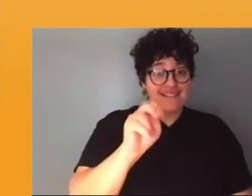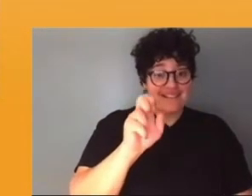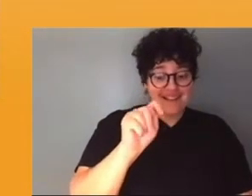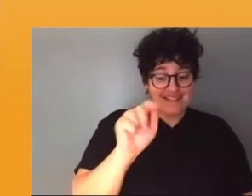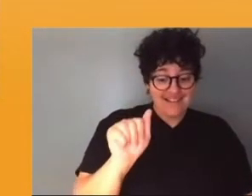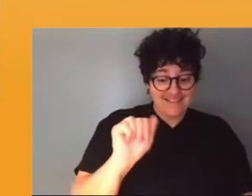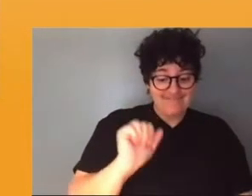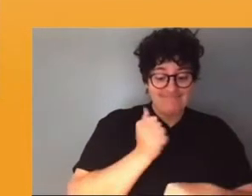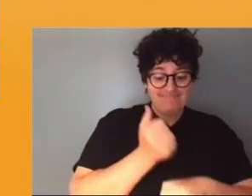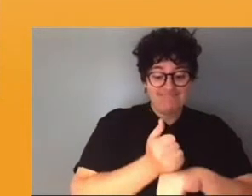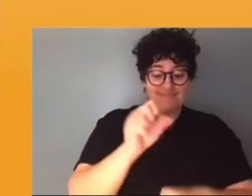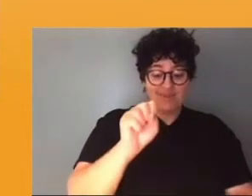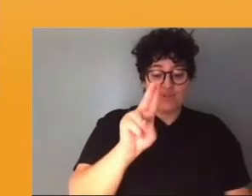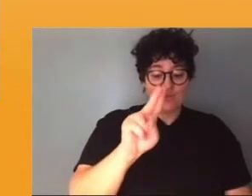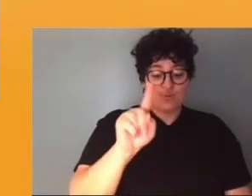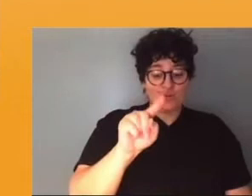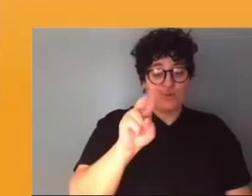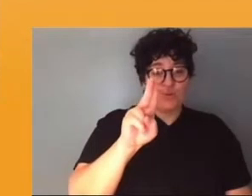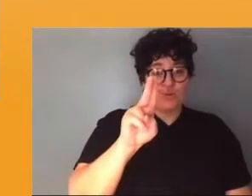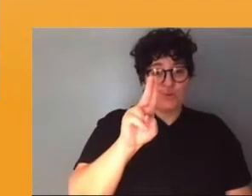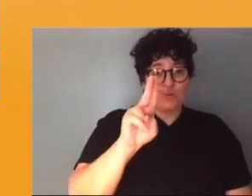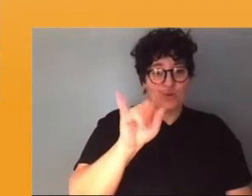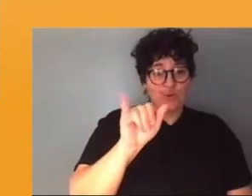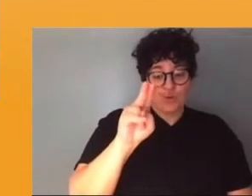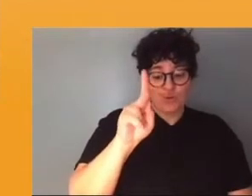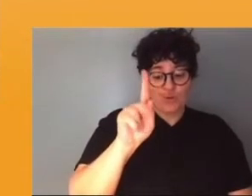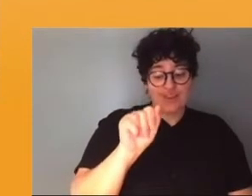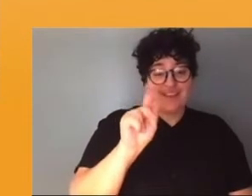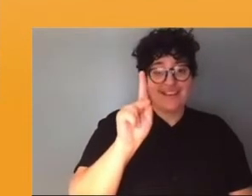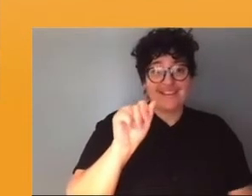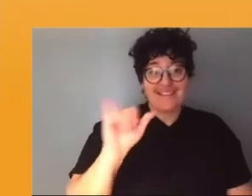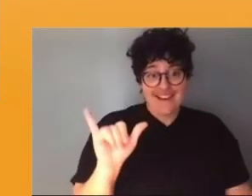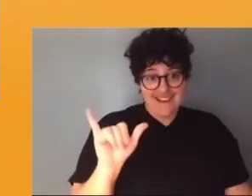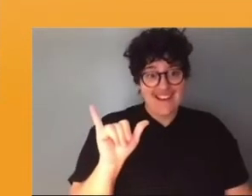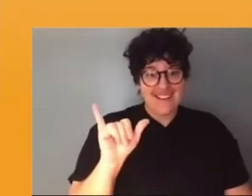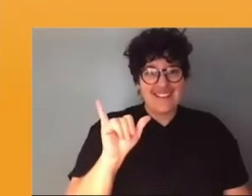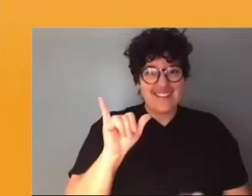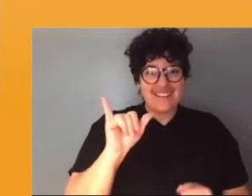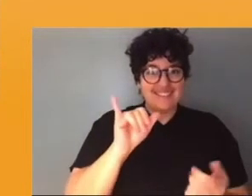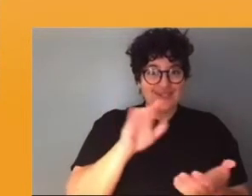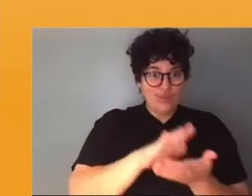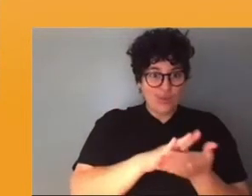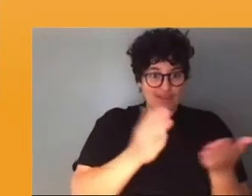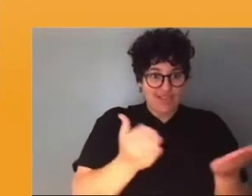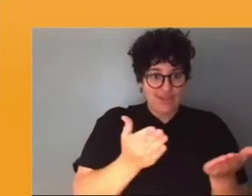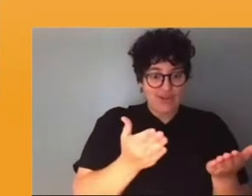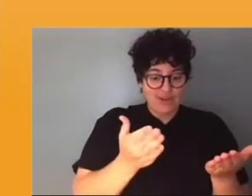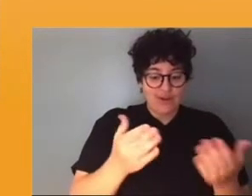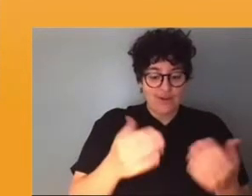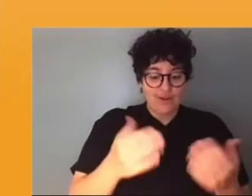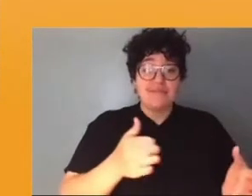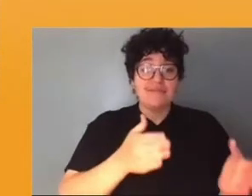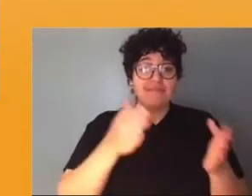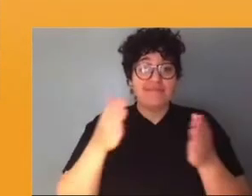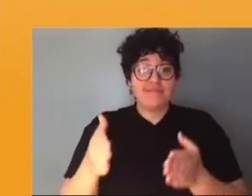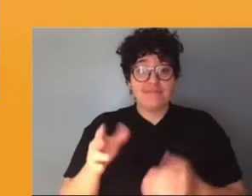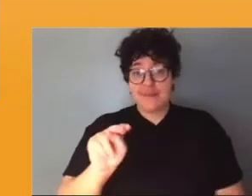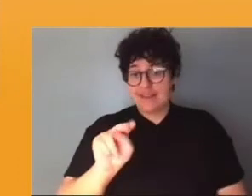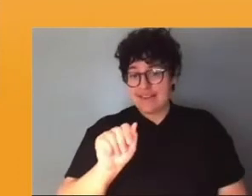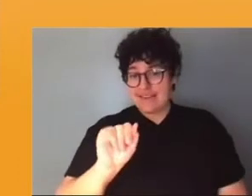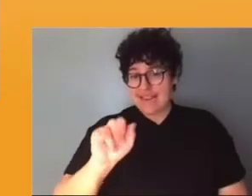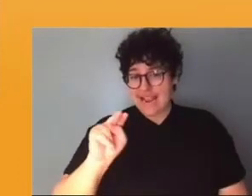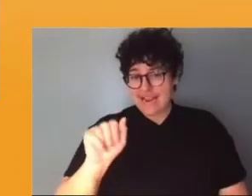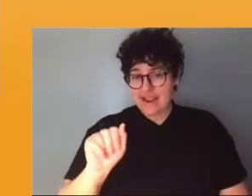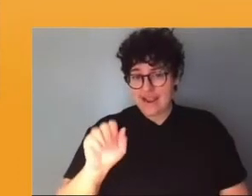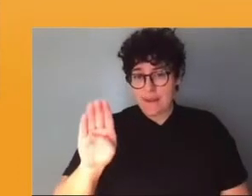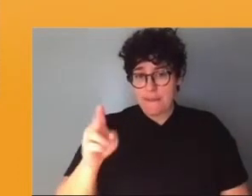Kai, una escuela de danza japonesa aquí en Tucson, y Naina Badimalpati, una bailarina de Bharatanatyam y